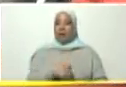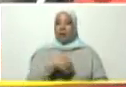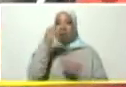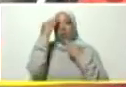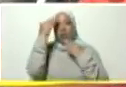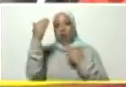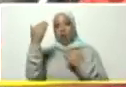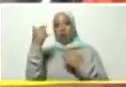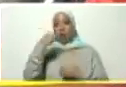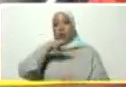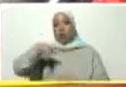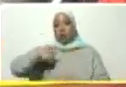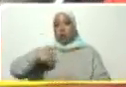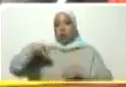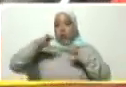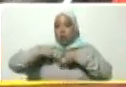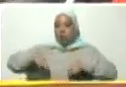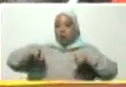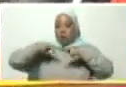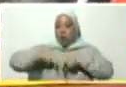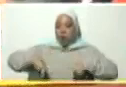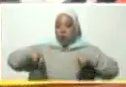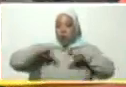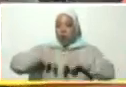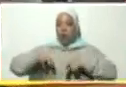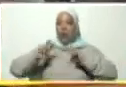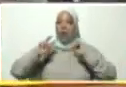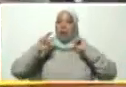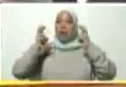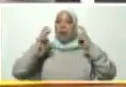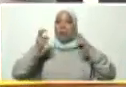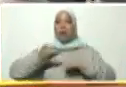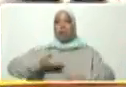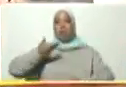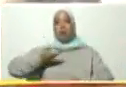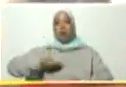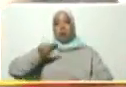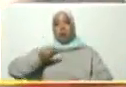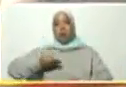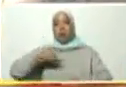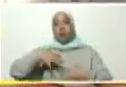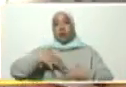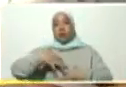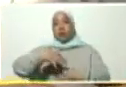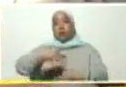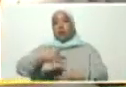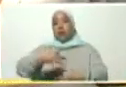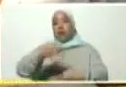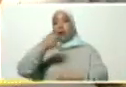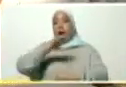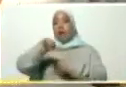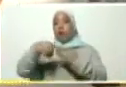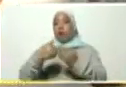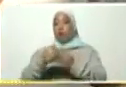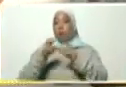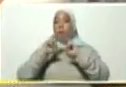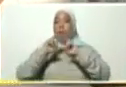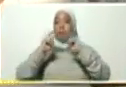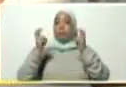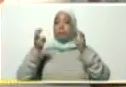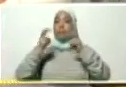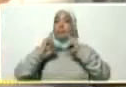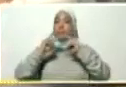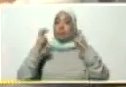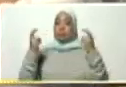estamos aquí revisando temas de mucho interés hemos pasado revistas a todos los temas de mucho